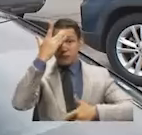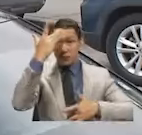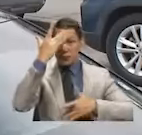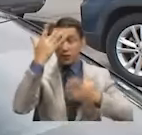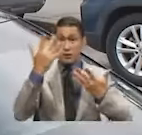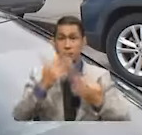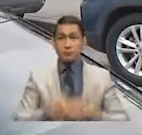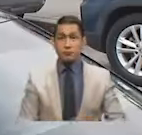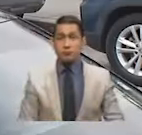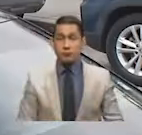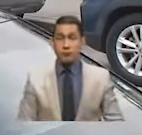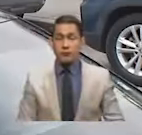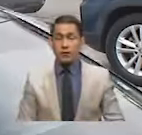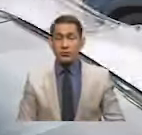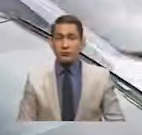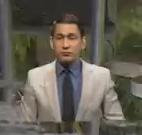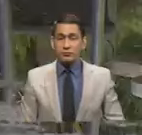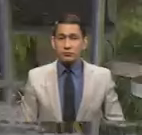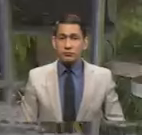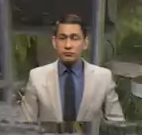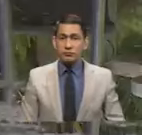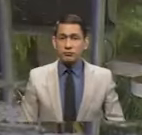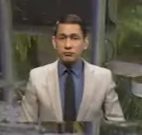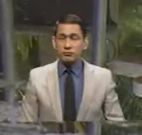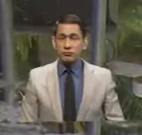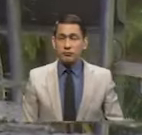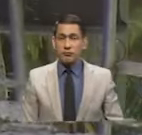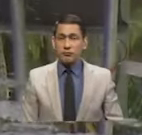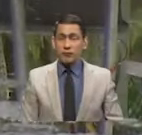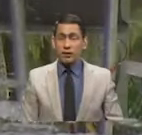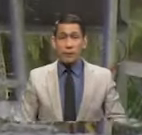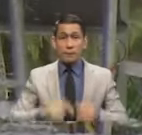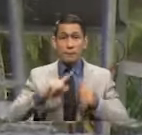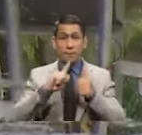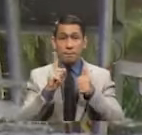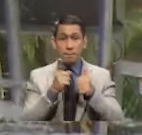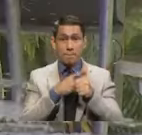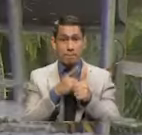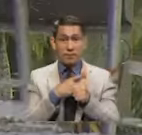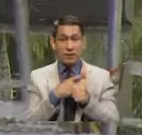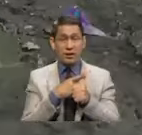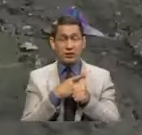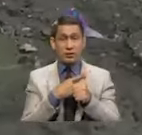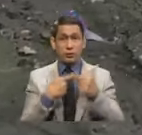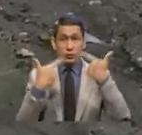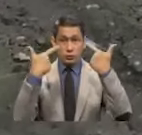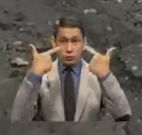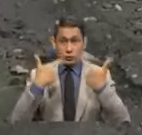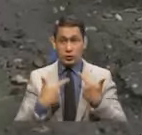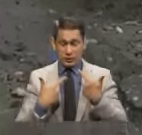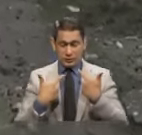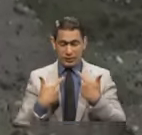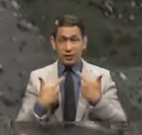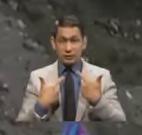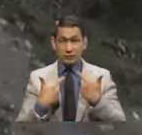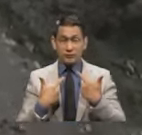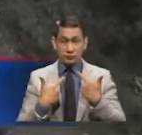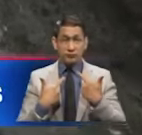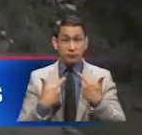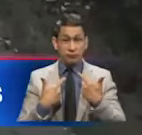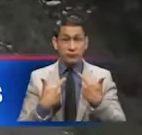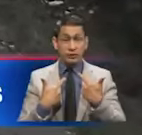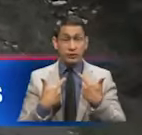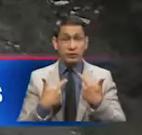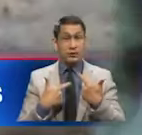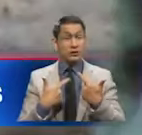pues al momento de no cuidar los detalles de no tener en cuenta, por ejemplo, que no